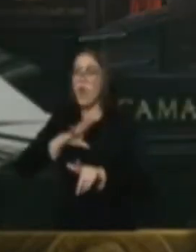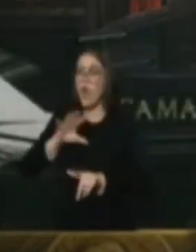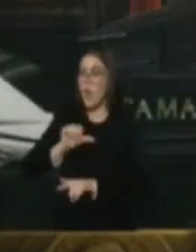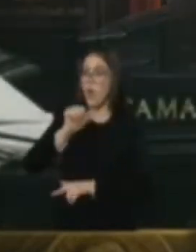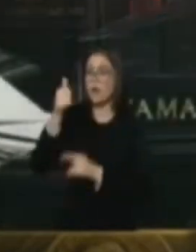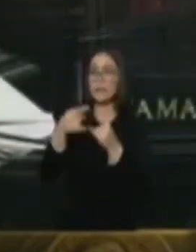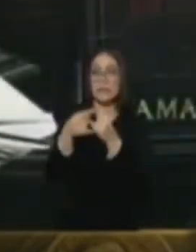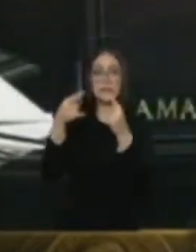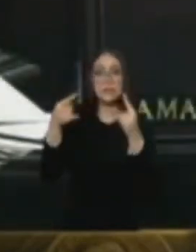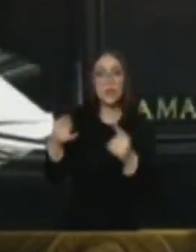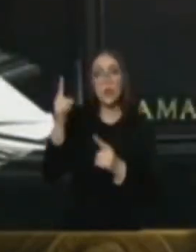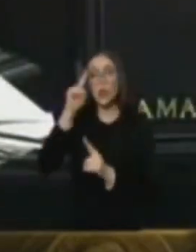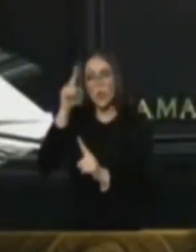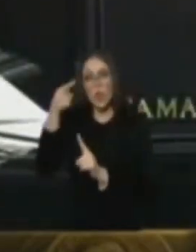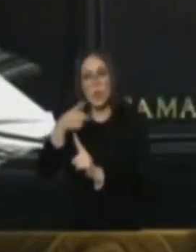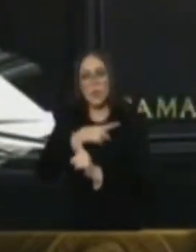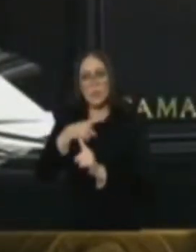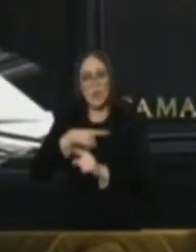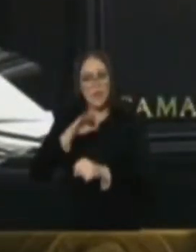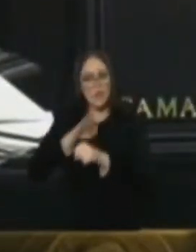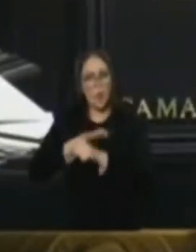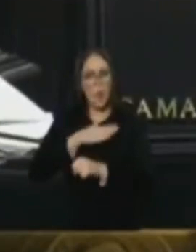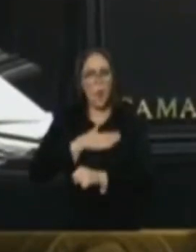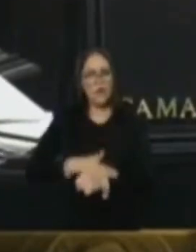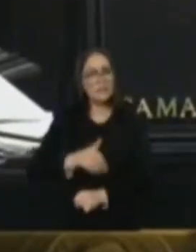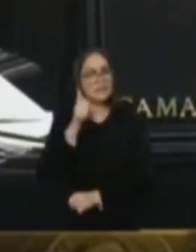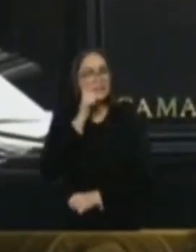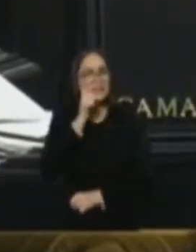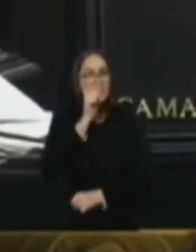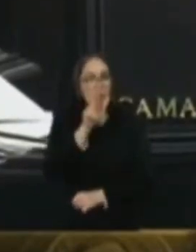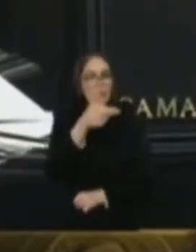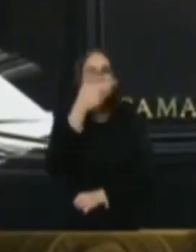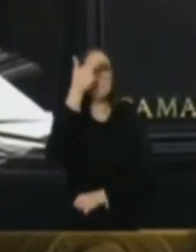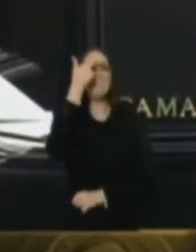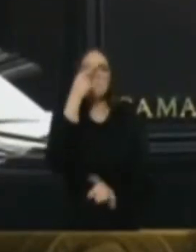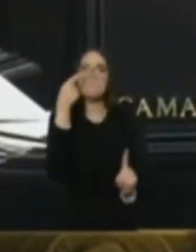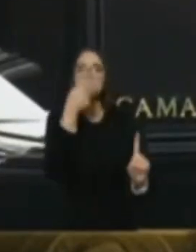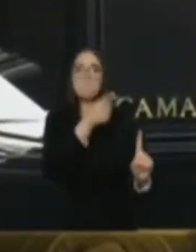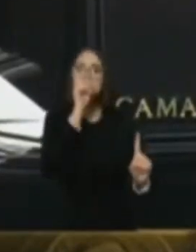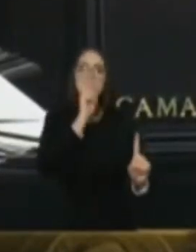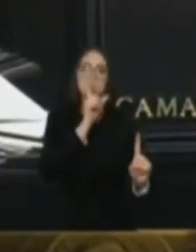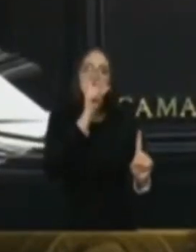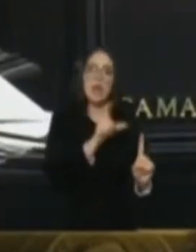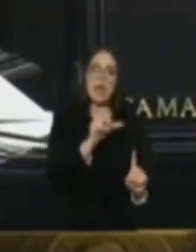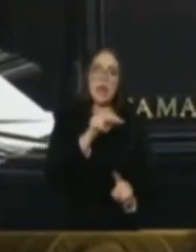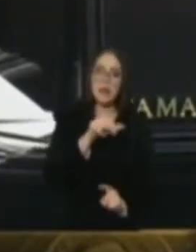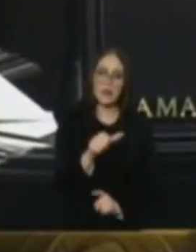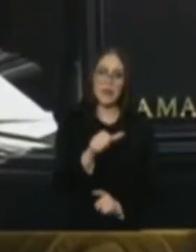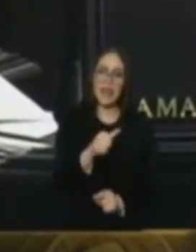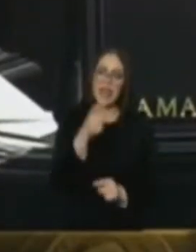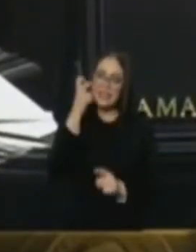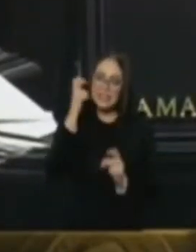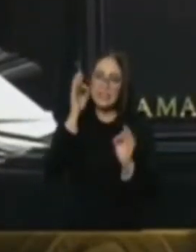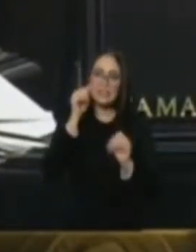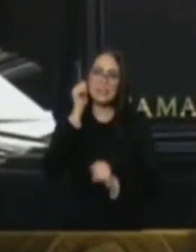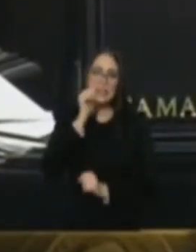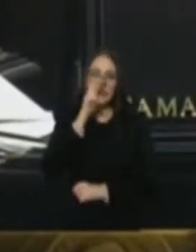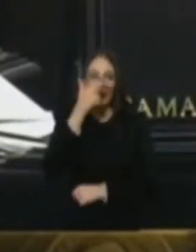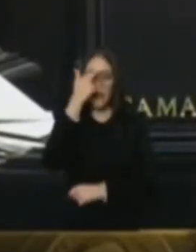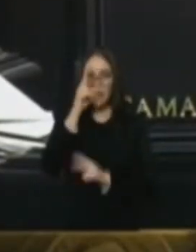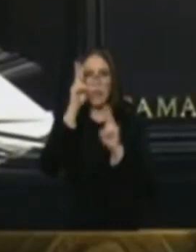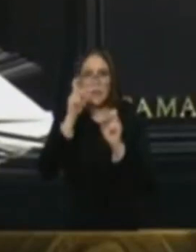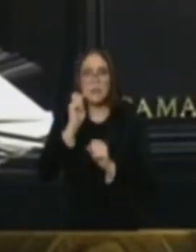contar y una causa justa que defender. Y ahí identificamos nuevamente el don del humanismo que nos